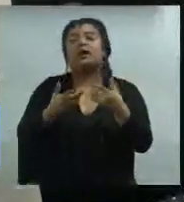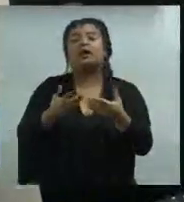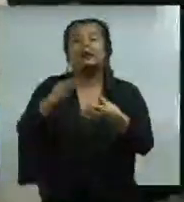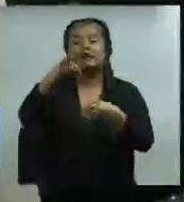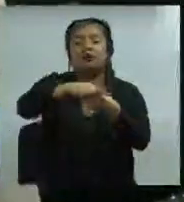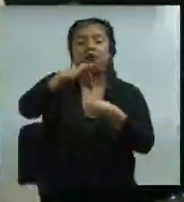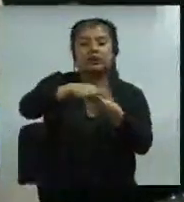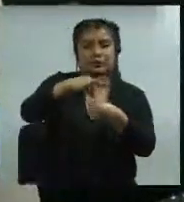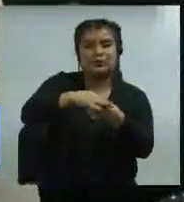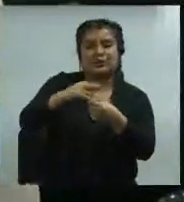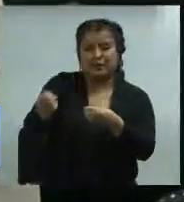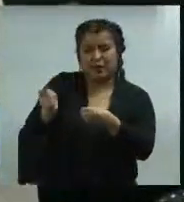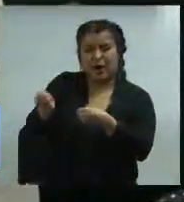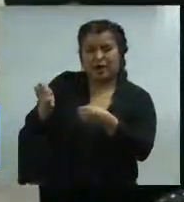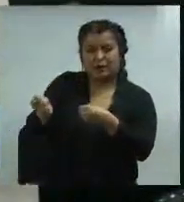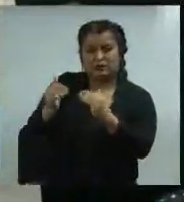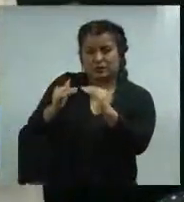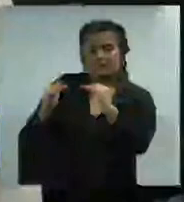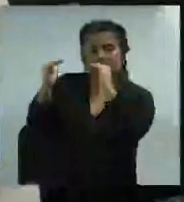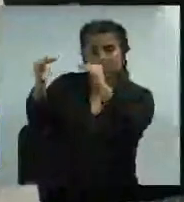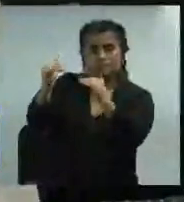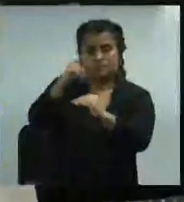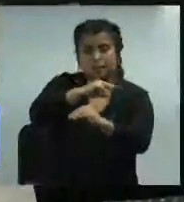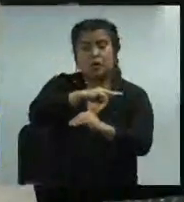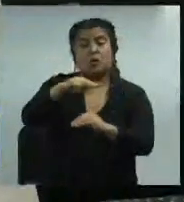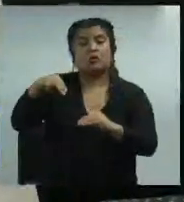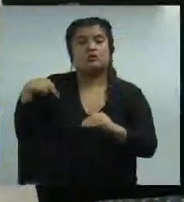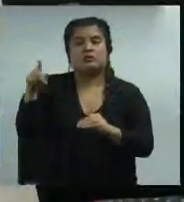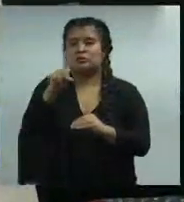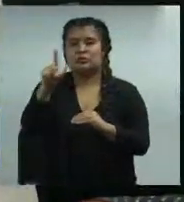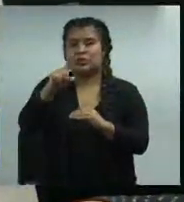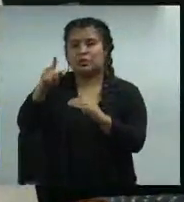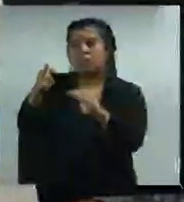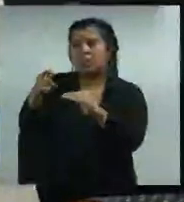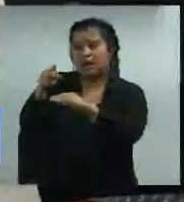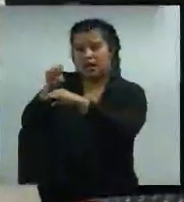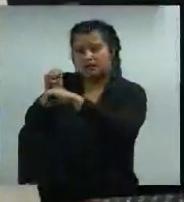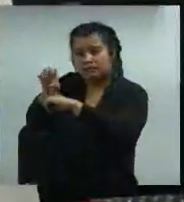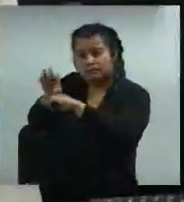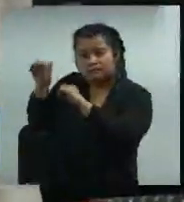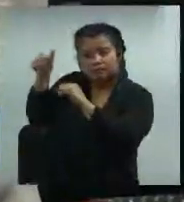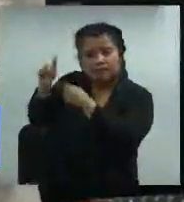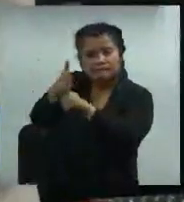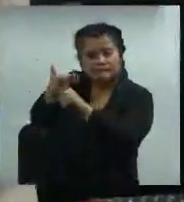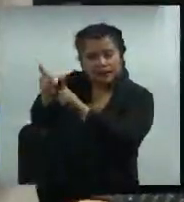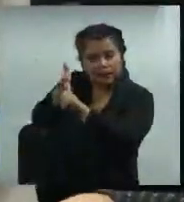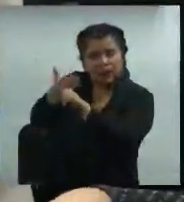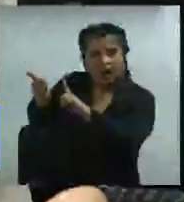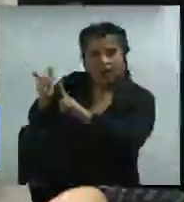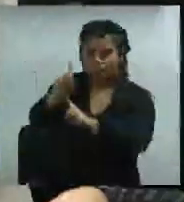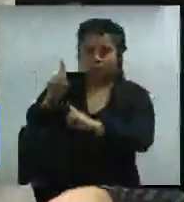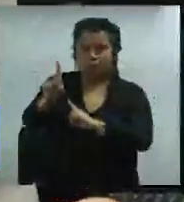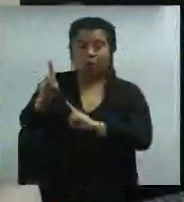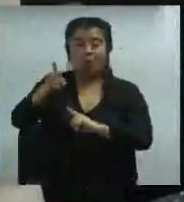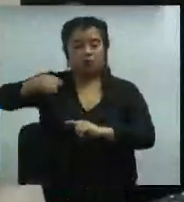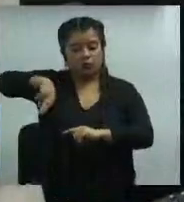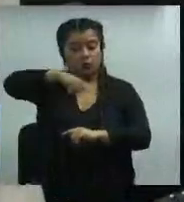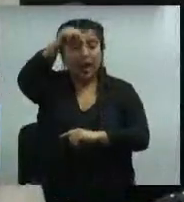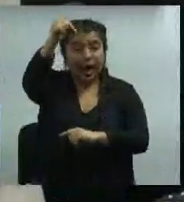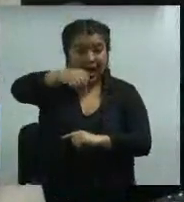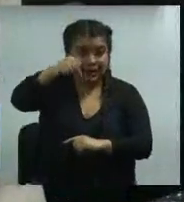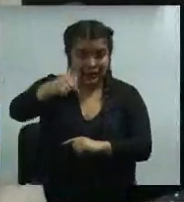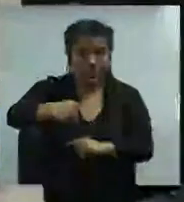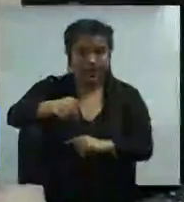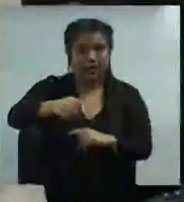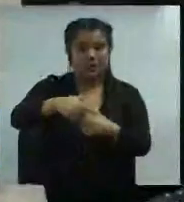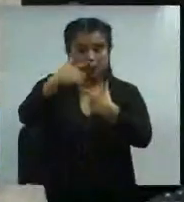que no sean excesivos para no caer en una interferencia maliciosa. pero propongo que aquí nosotros